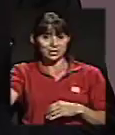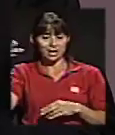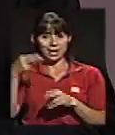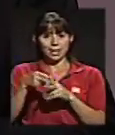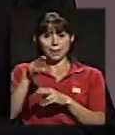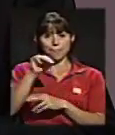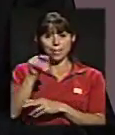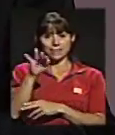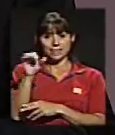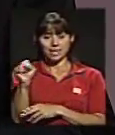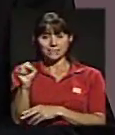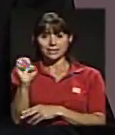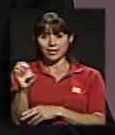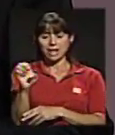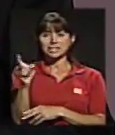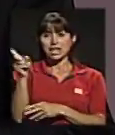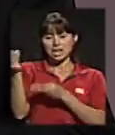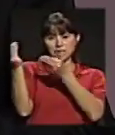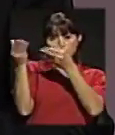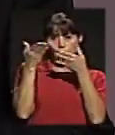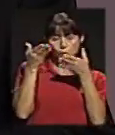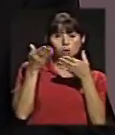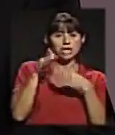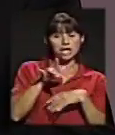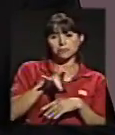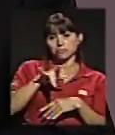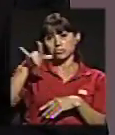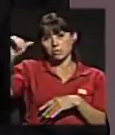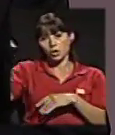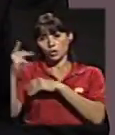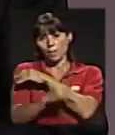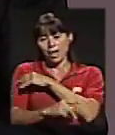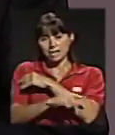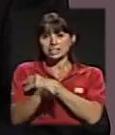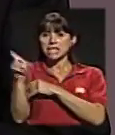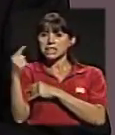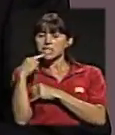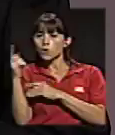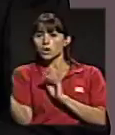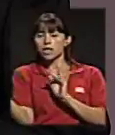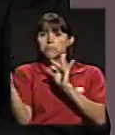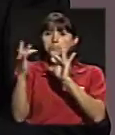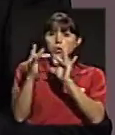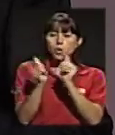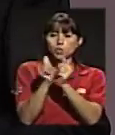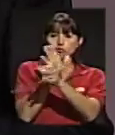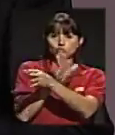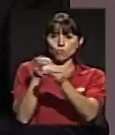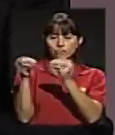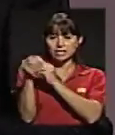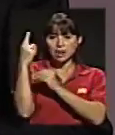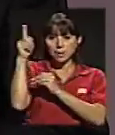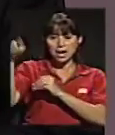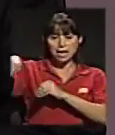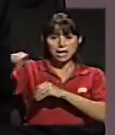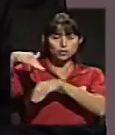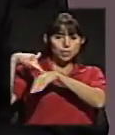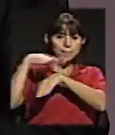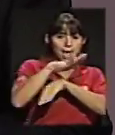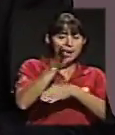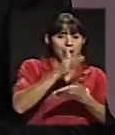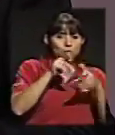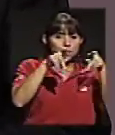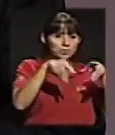Señoranz, informó que estaba fuera del país, que iba a comunicarse con su oficina para que enviara alguna